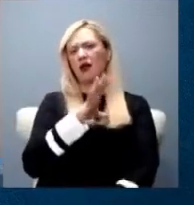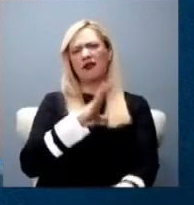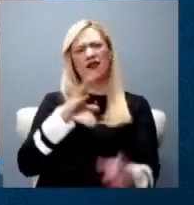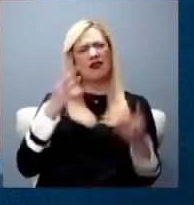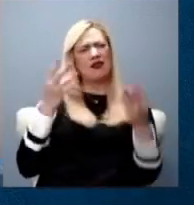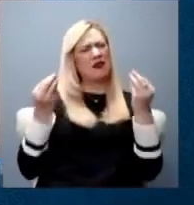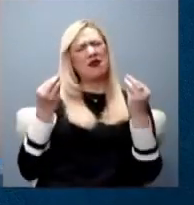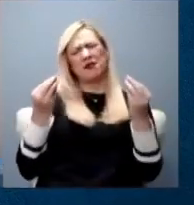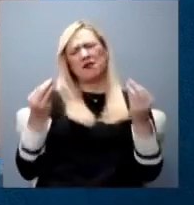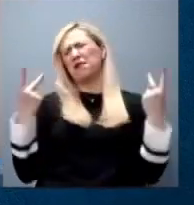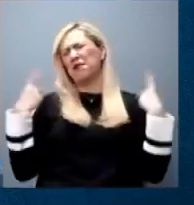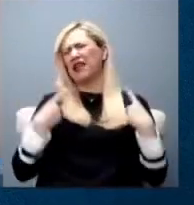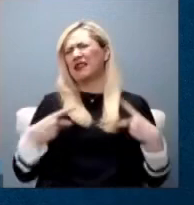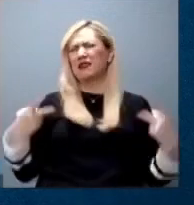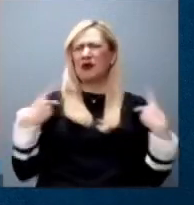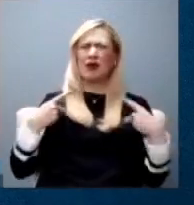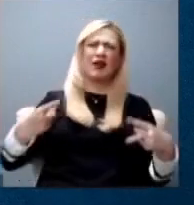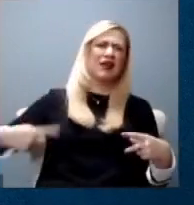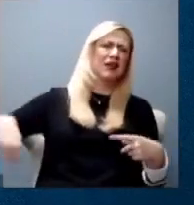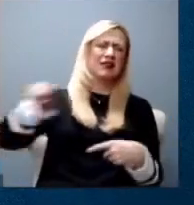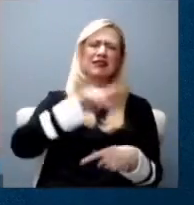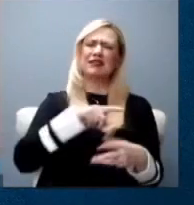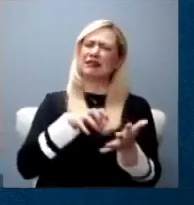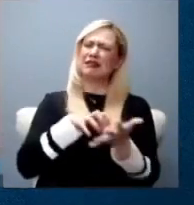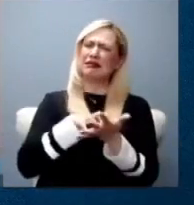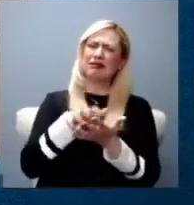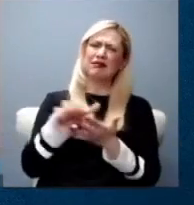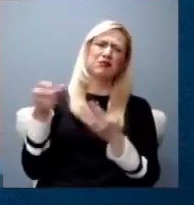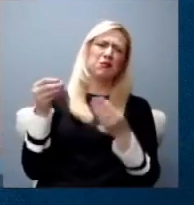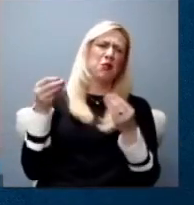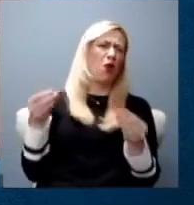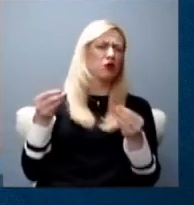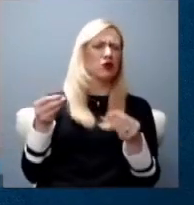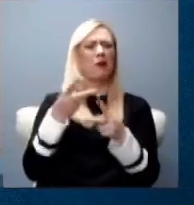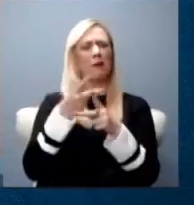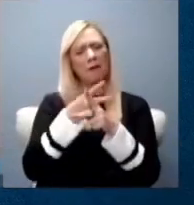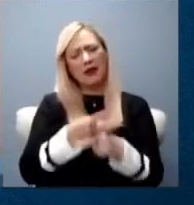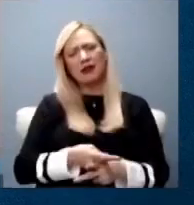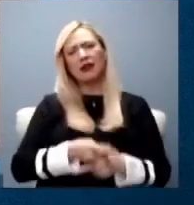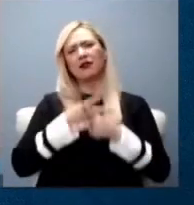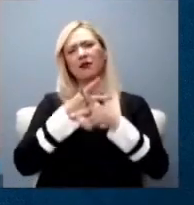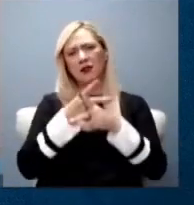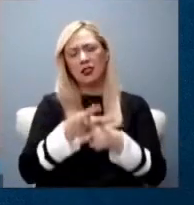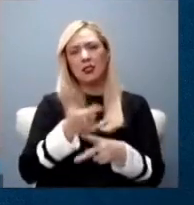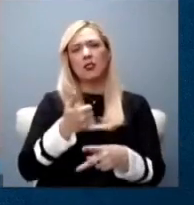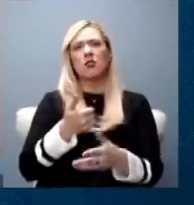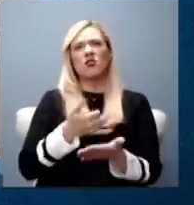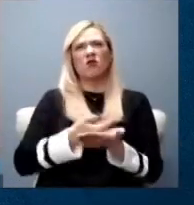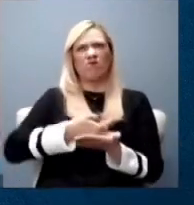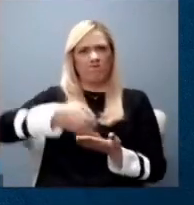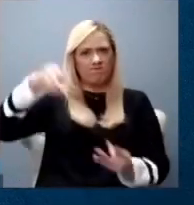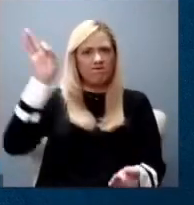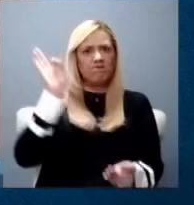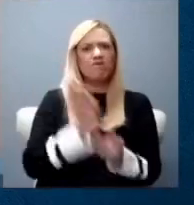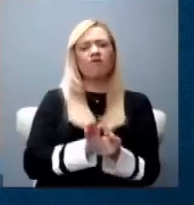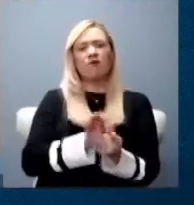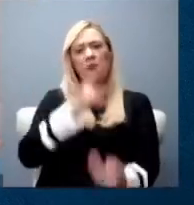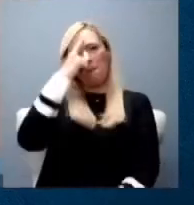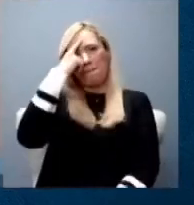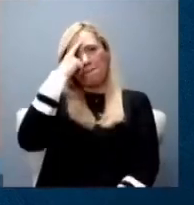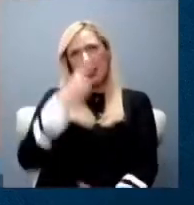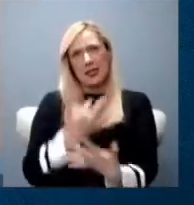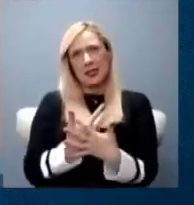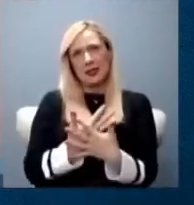miles de víctimas que han tenido la paciencia y la valentía de poner su caso para poder tener una resolución, a